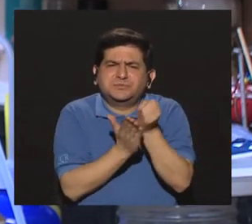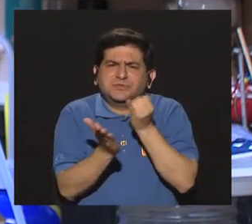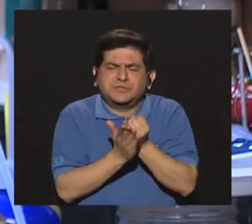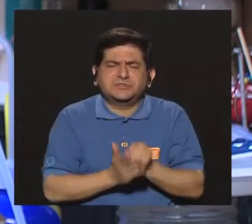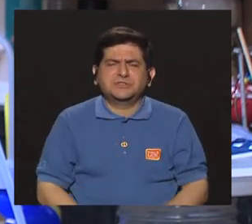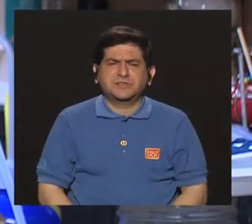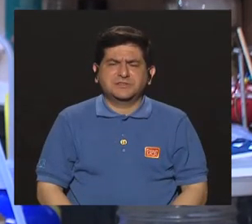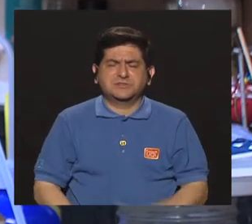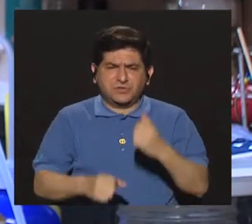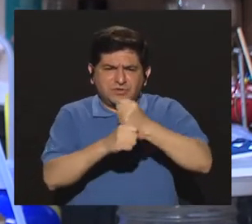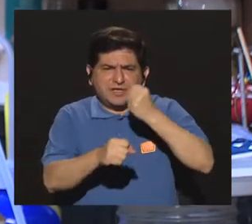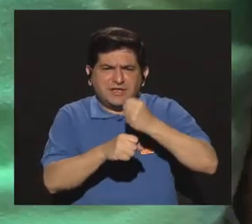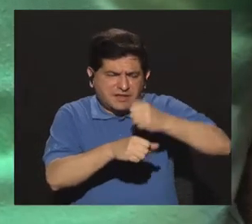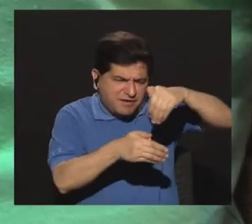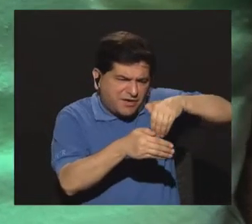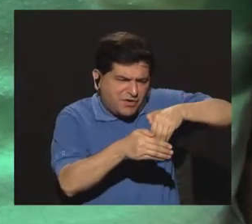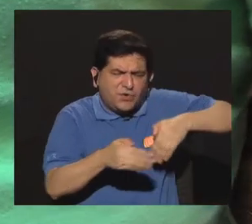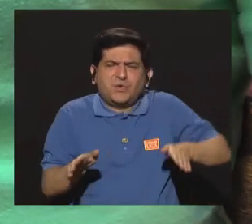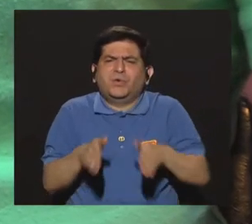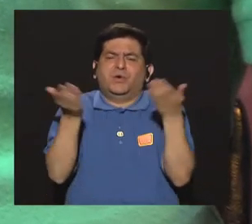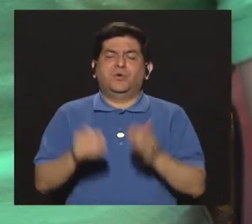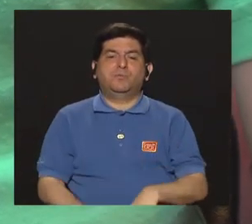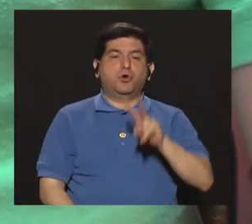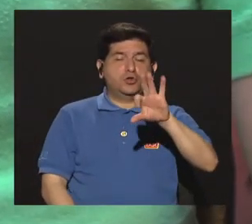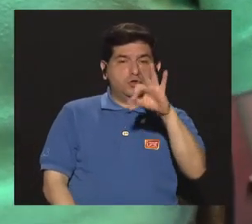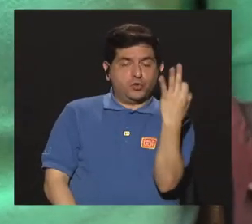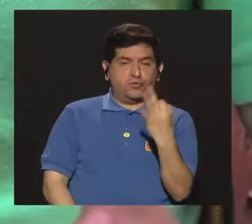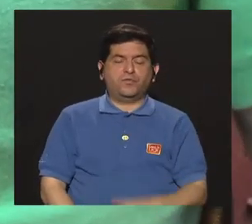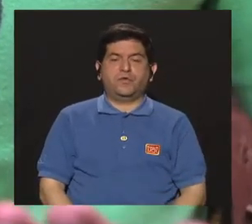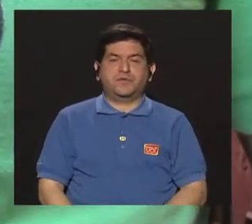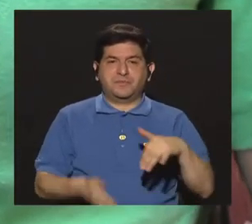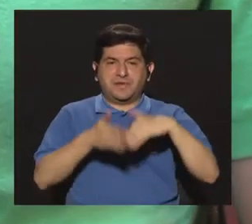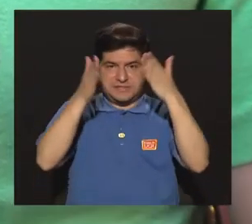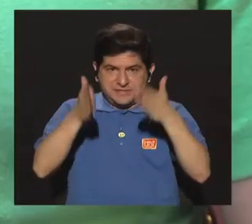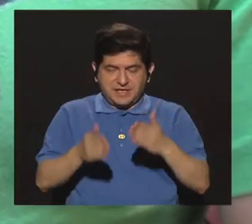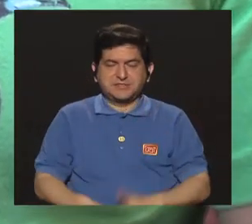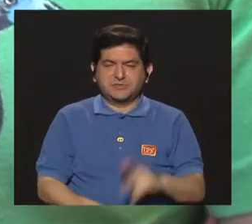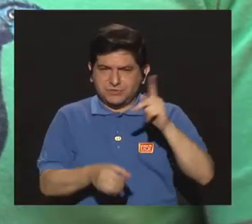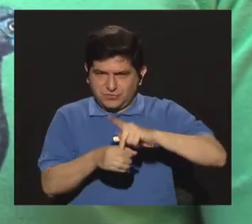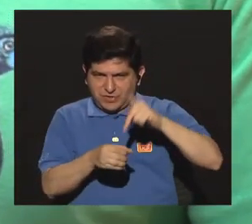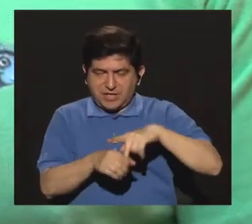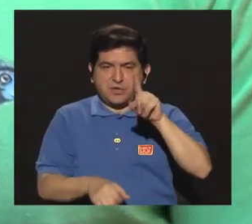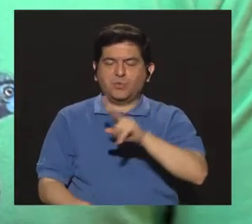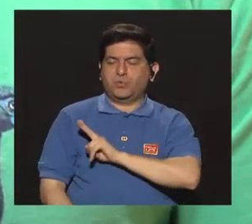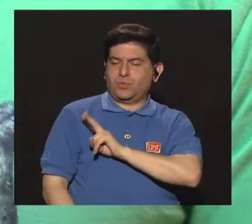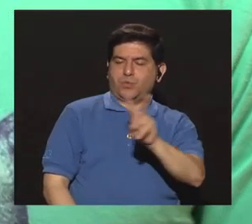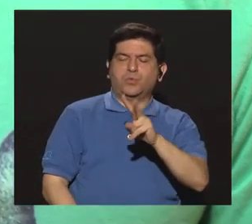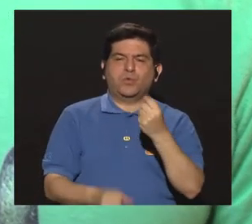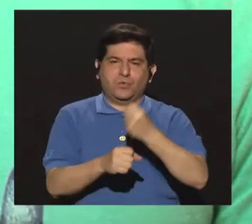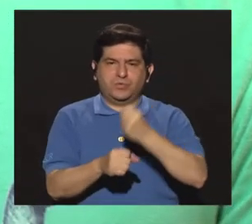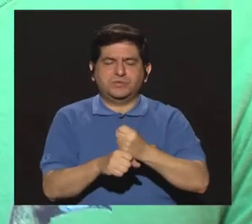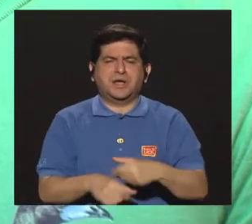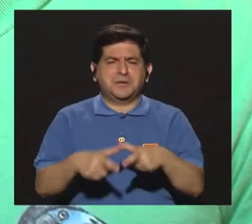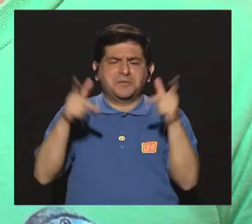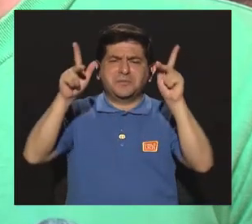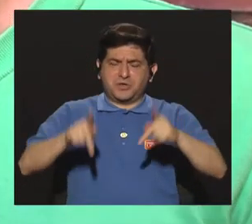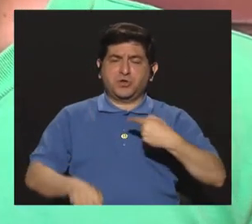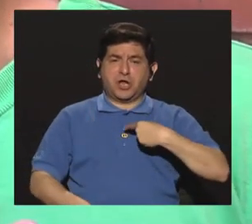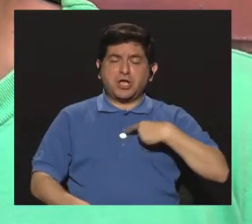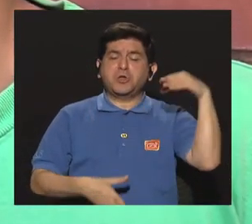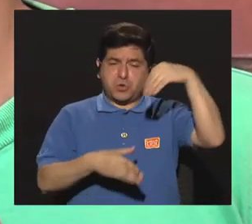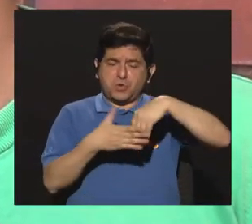investigación y de la colección bueno tenemos como dos formas de incorporar a los estudiantes uno es por medio del voluntariado la mayoría de